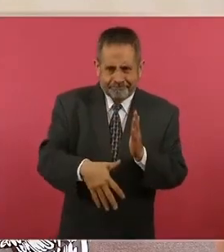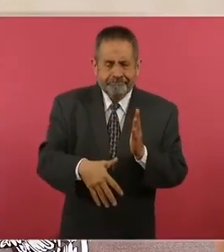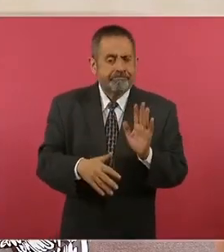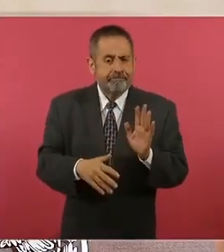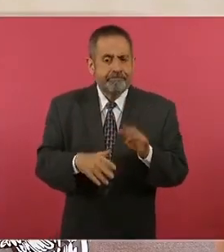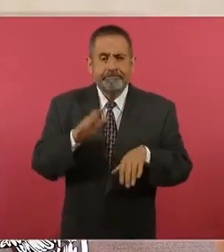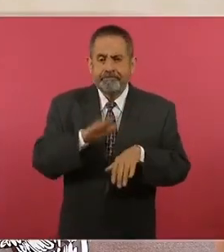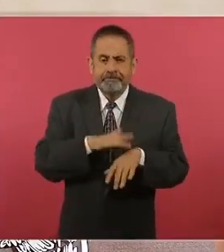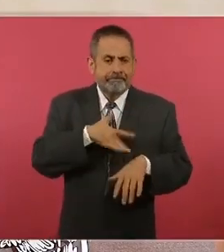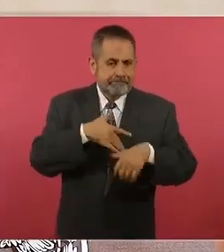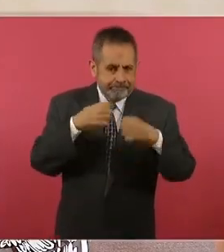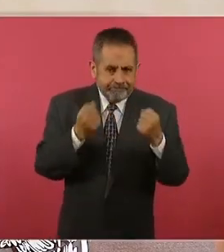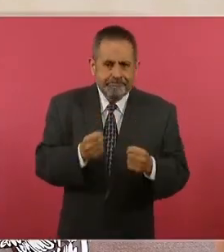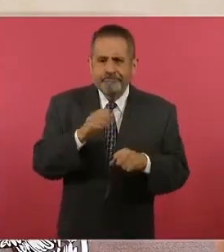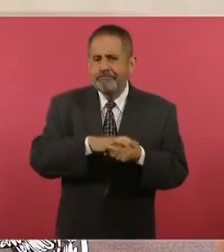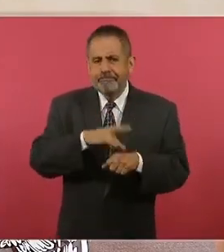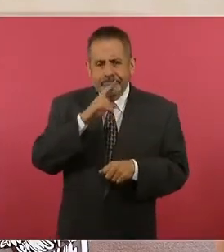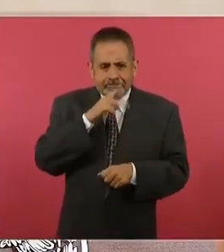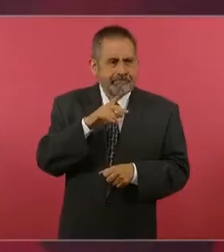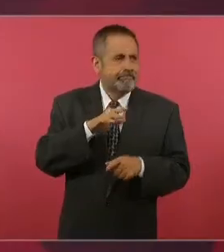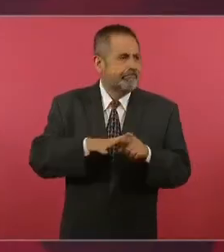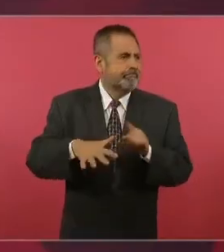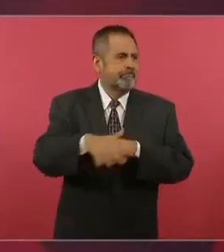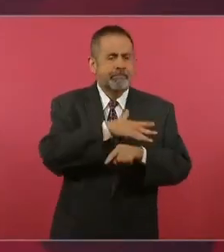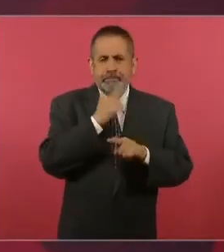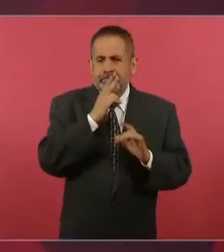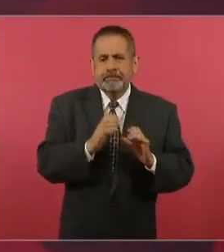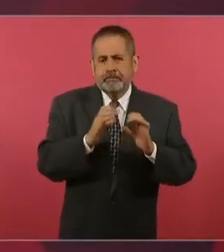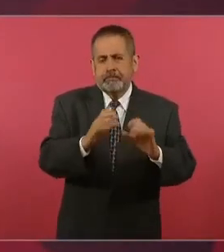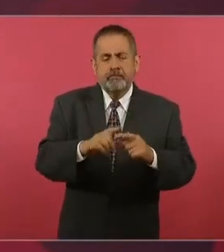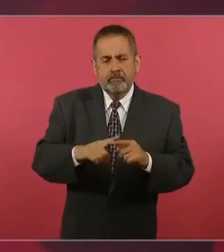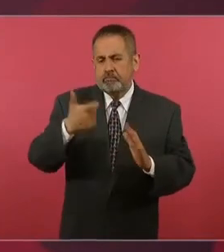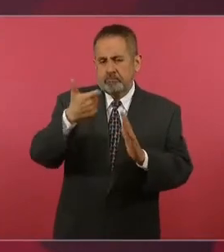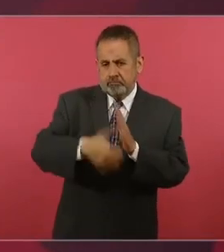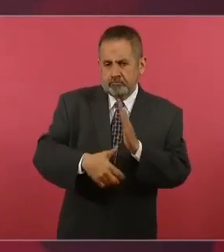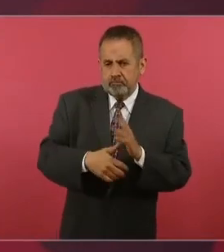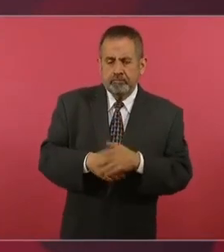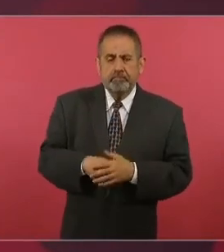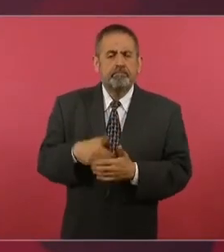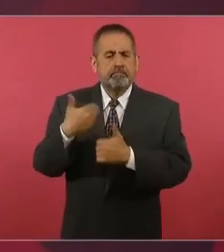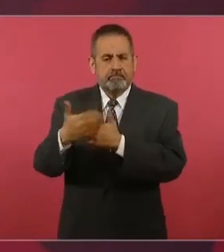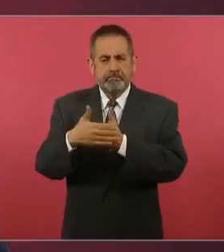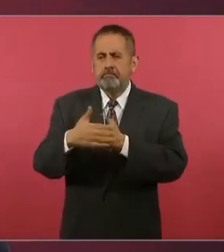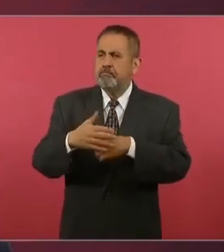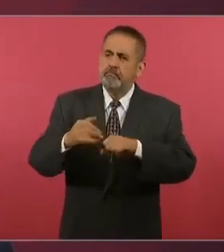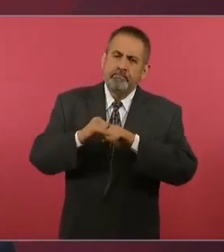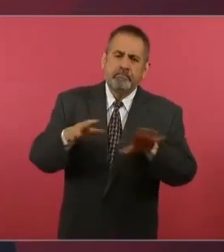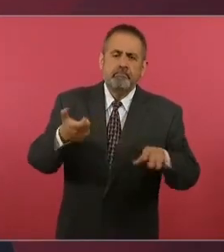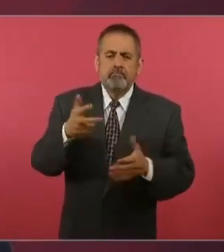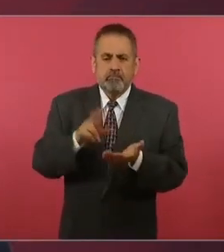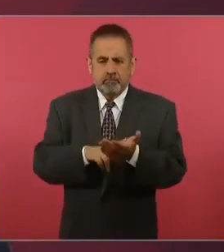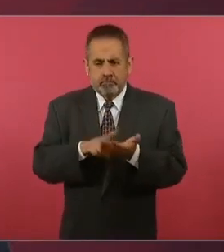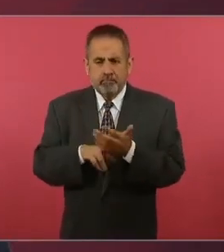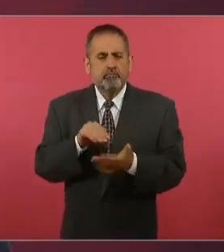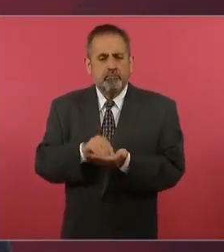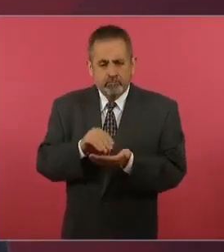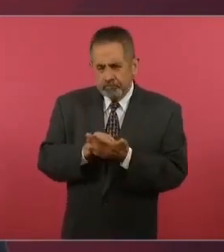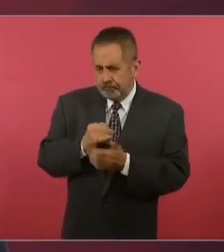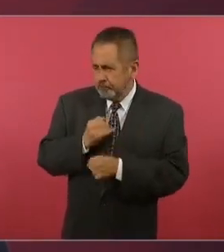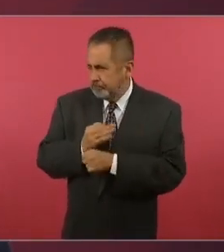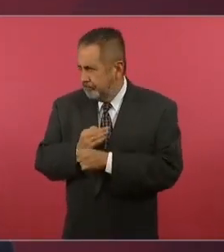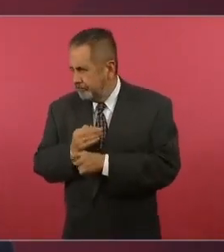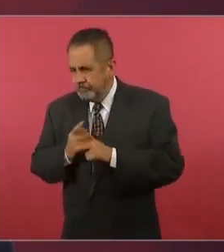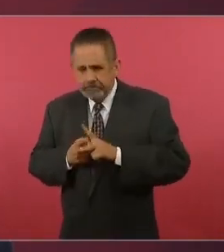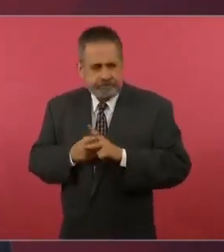que sea más seguro y más eficiente y más amigable con el medio ambiente. La tarifa la vamos a publicar un poco más adelante, todavía estamos haciendo el análisis de